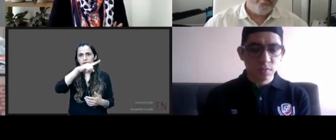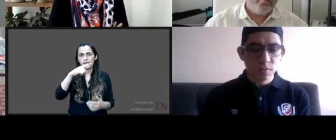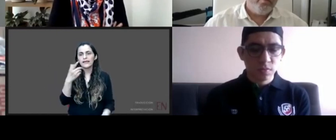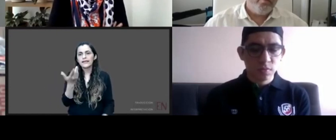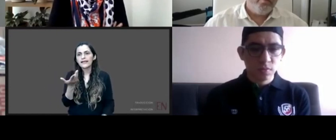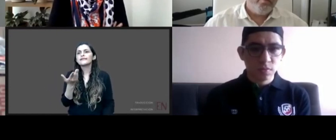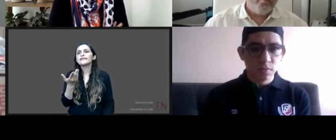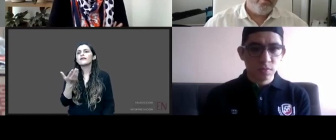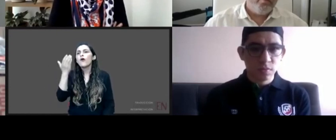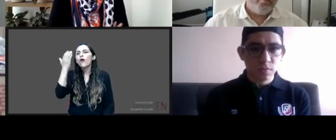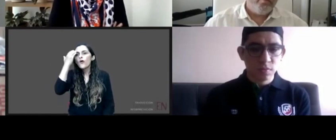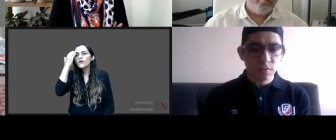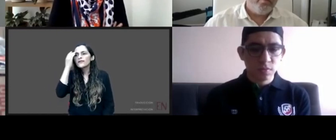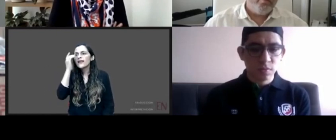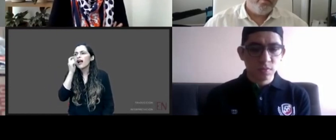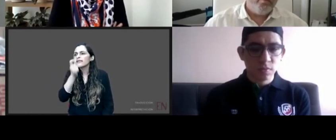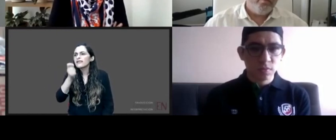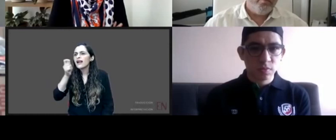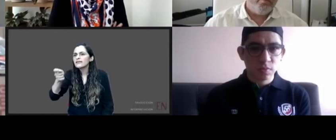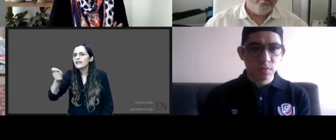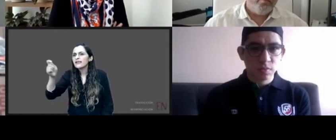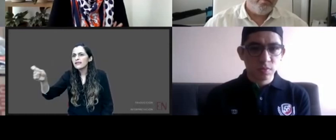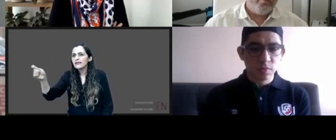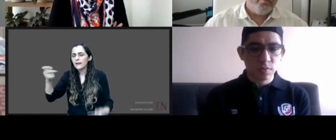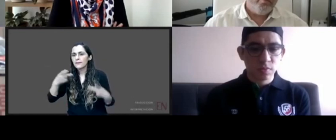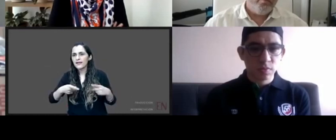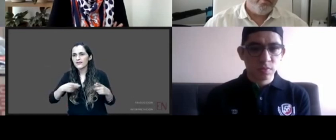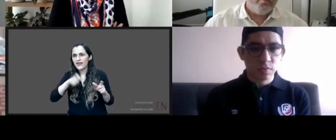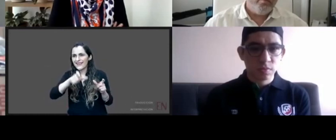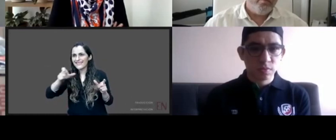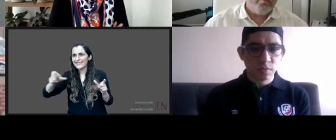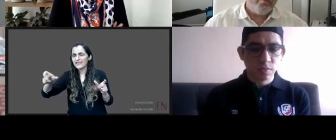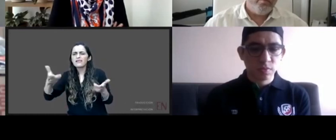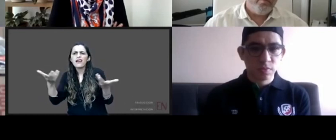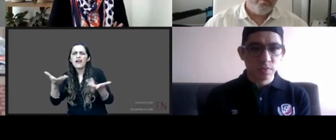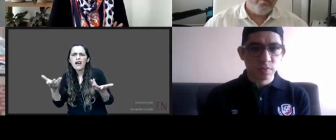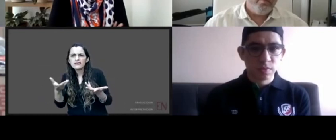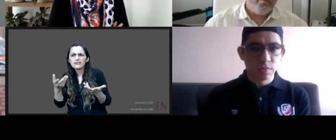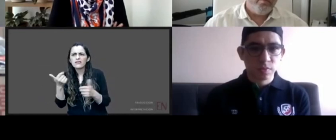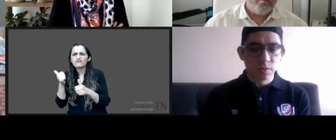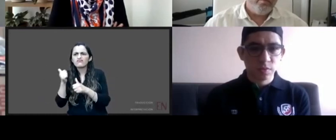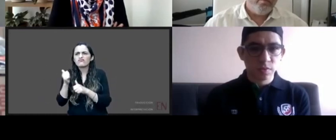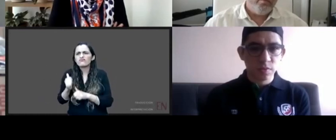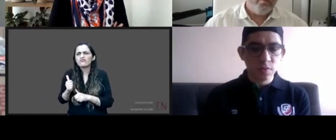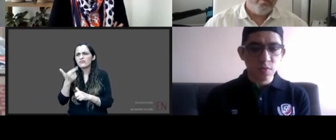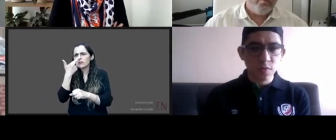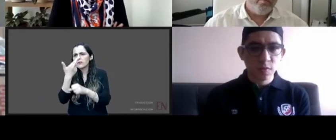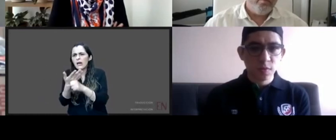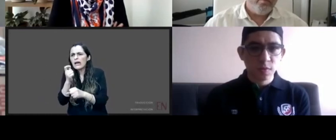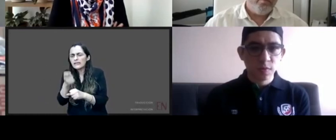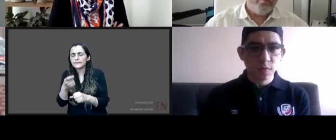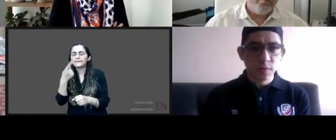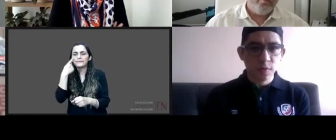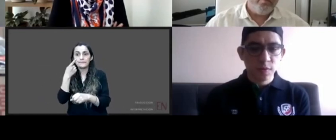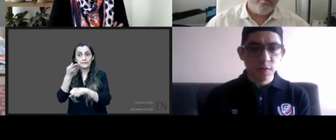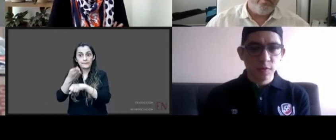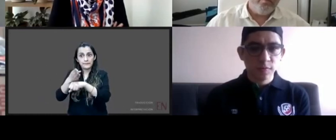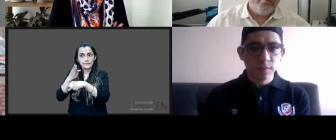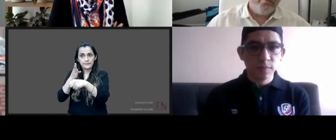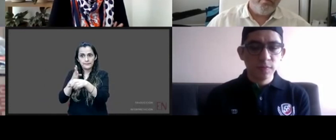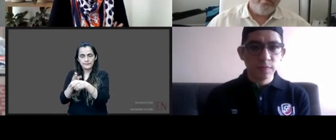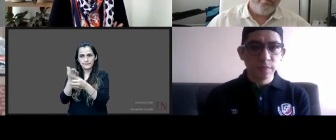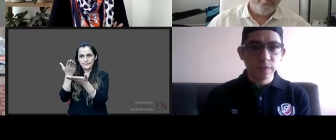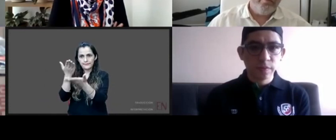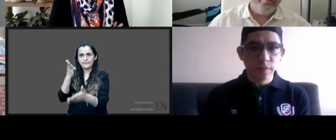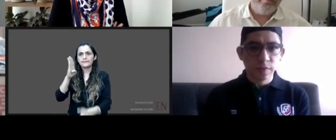cuáles son sus áreas de conocimiento, cuál es su experiencia de vida. Voy a empezar por Boris Friedman